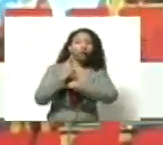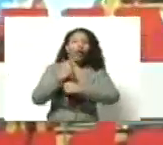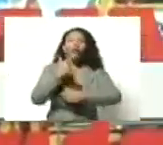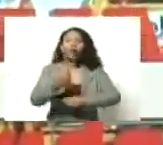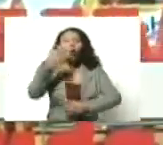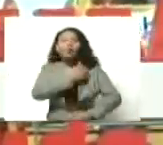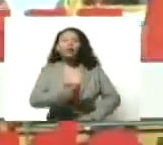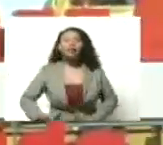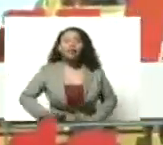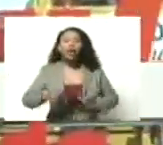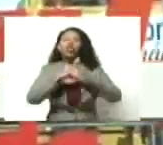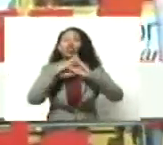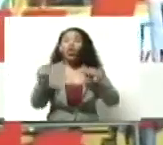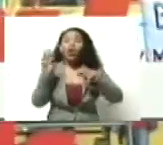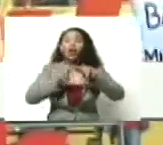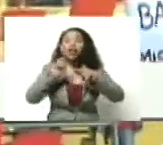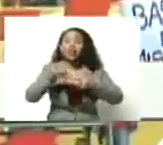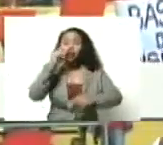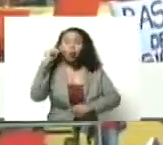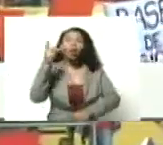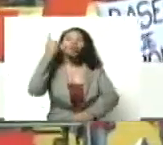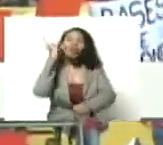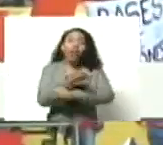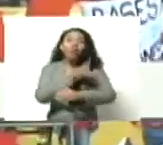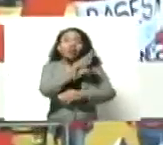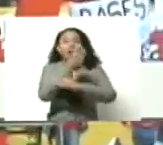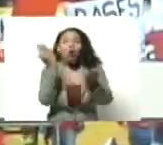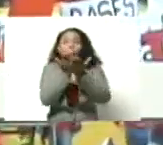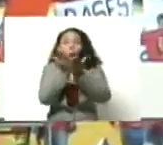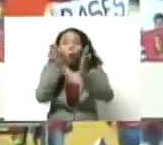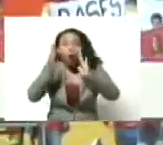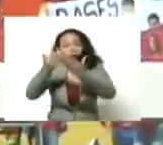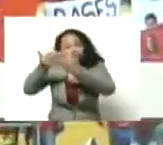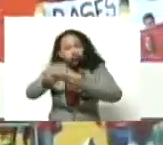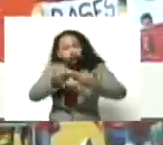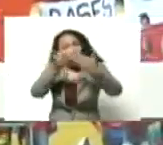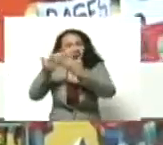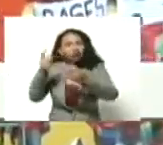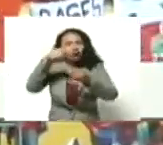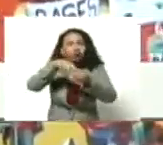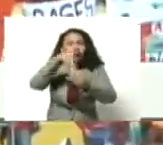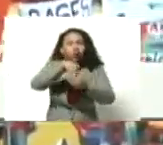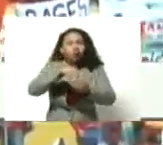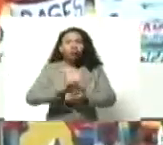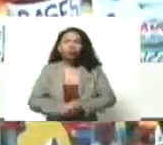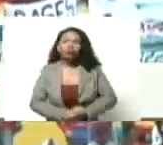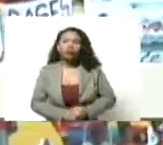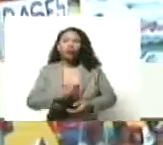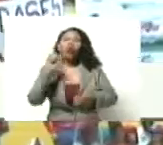dio el presidente que todos los niños y niñas deben estar en su escuela donde deben estar los niños